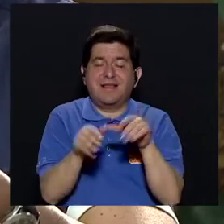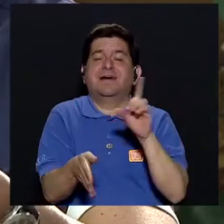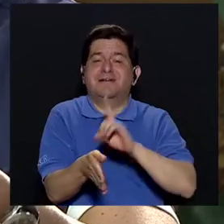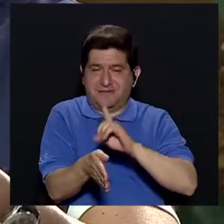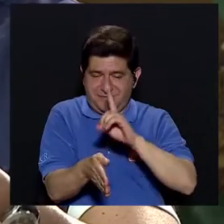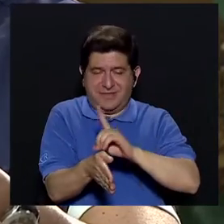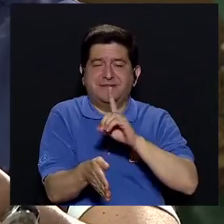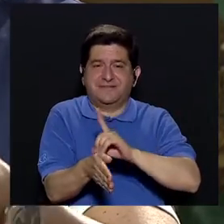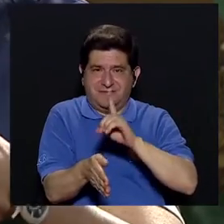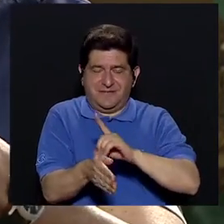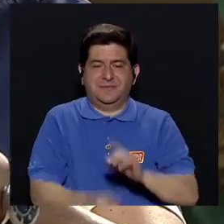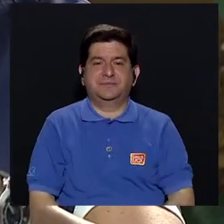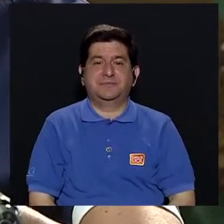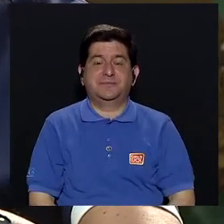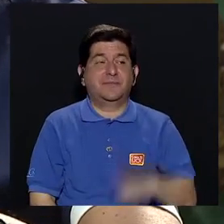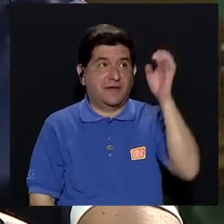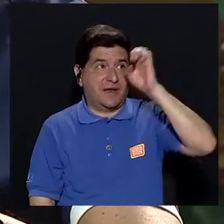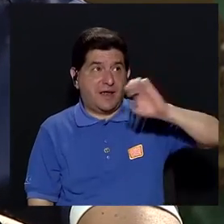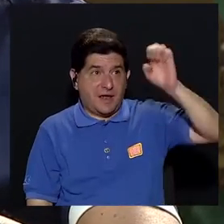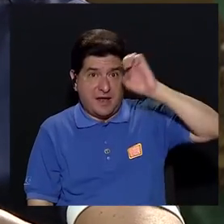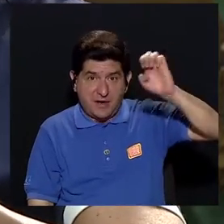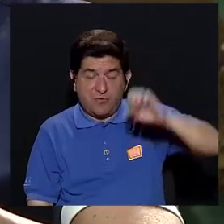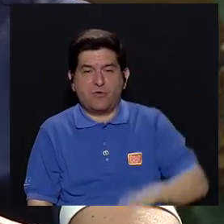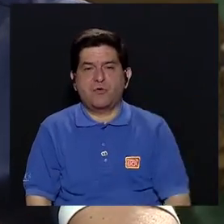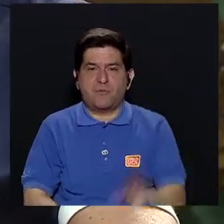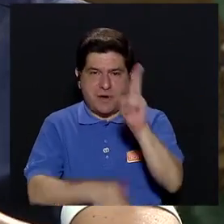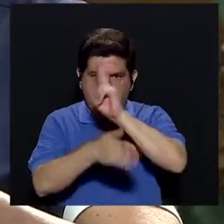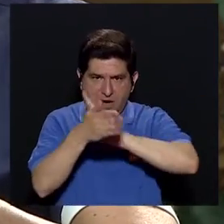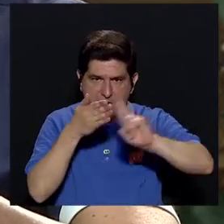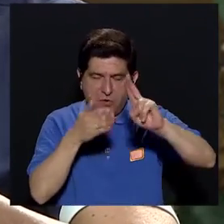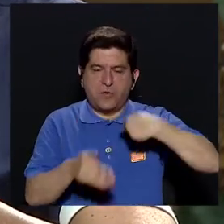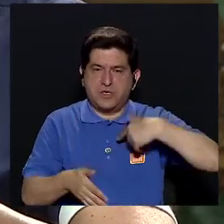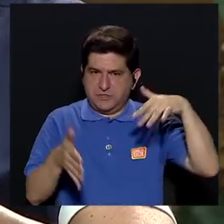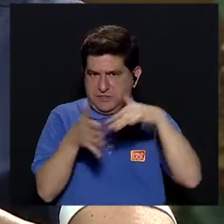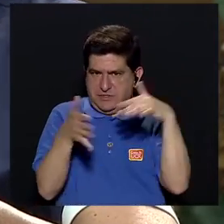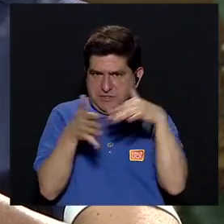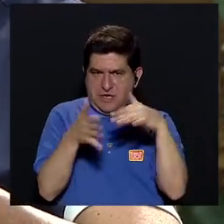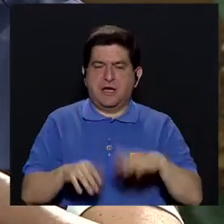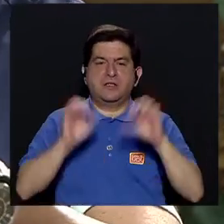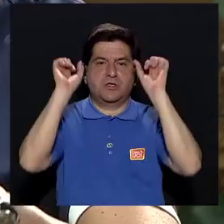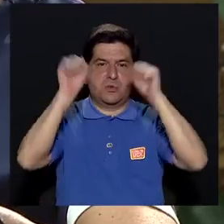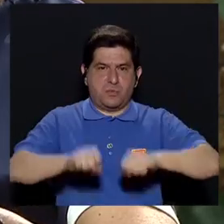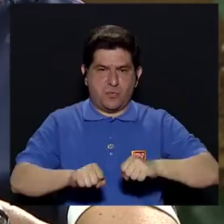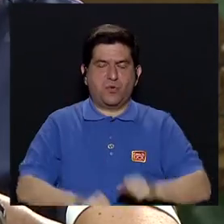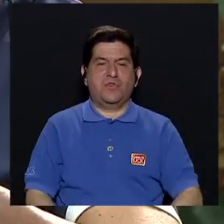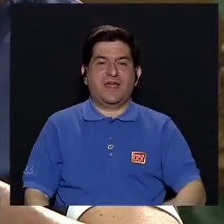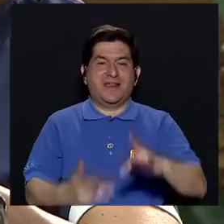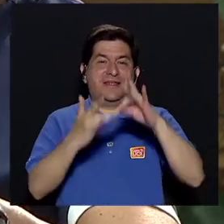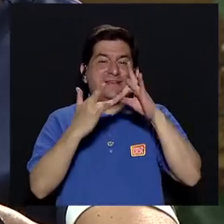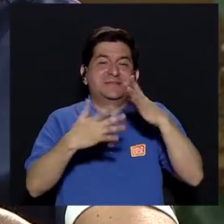medicina. Y en Europa, por lo menos en la Universidad de Tübingen, donde yo estudié, para poder